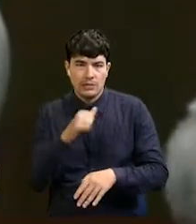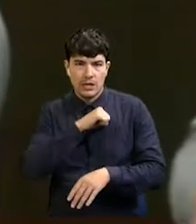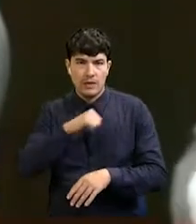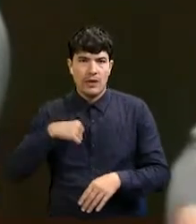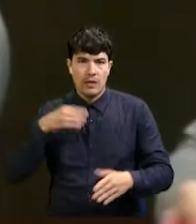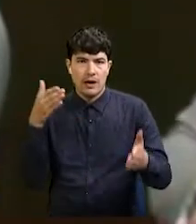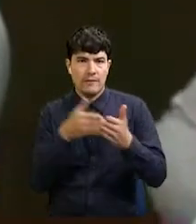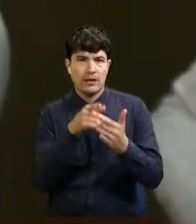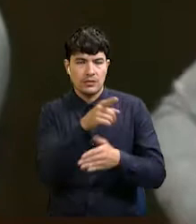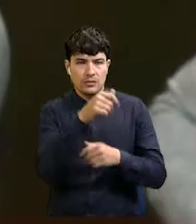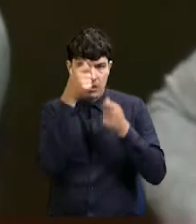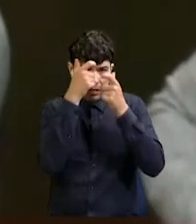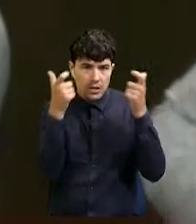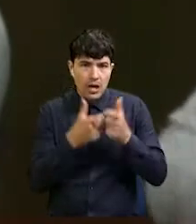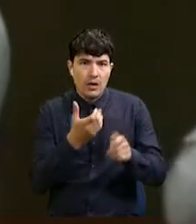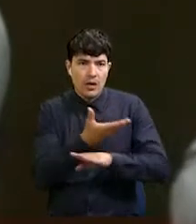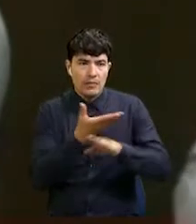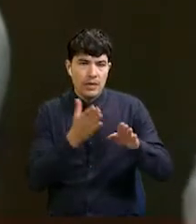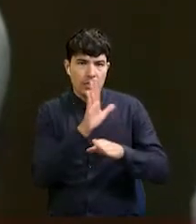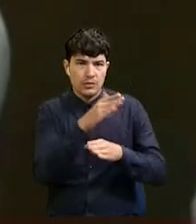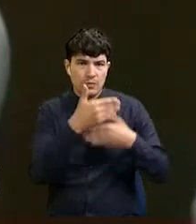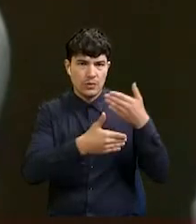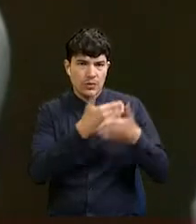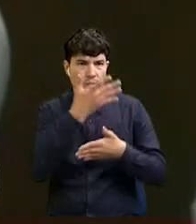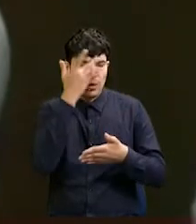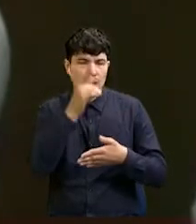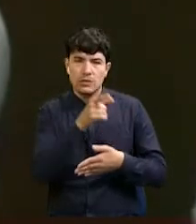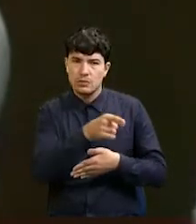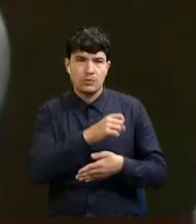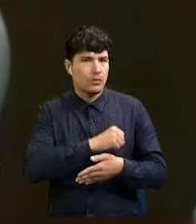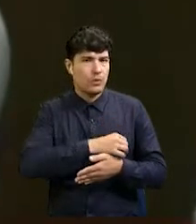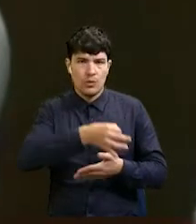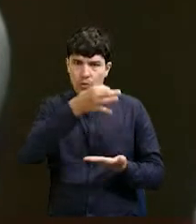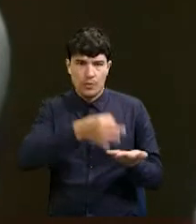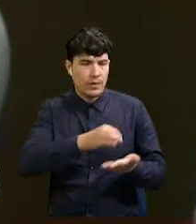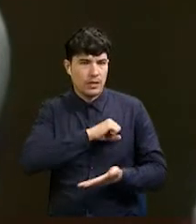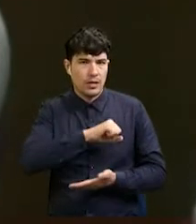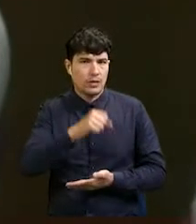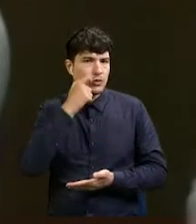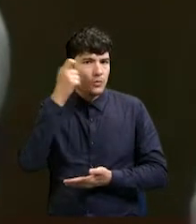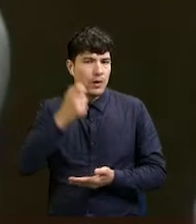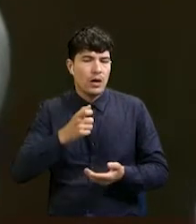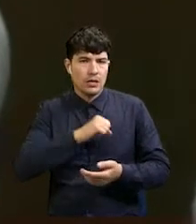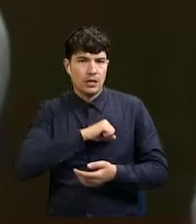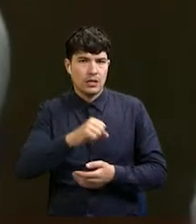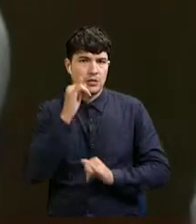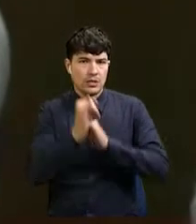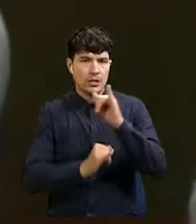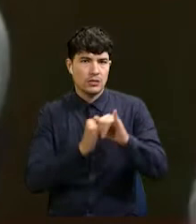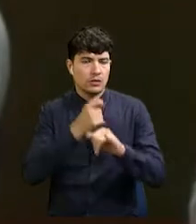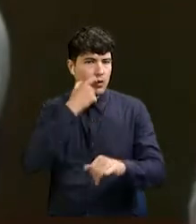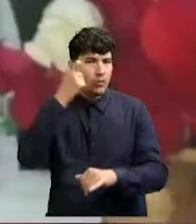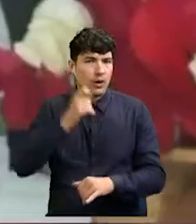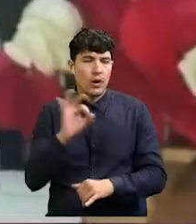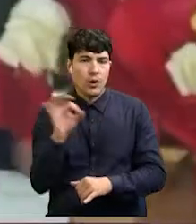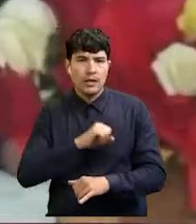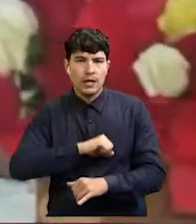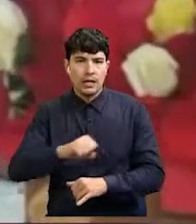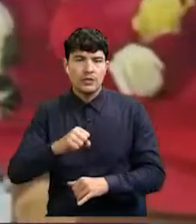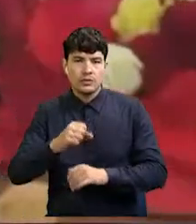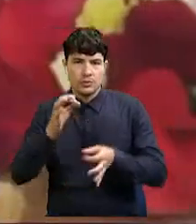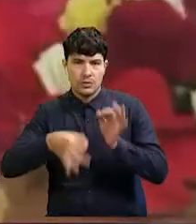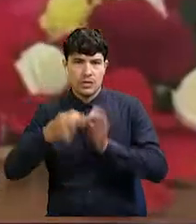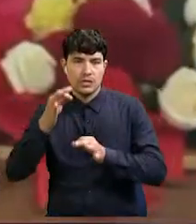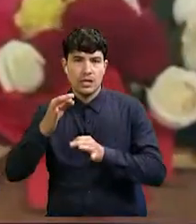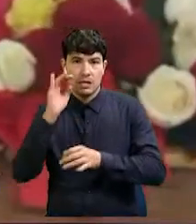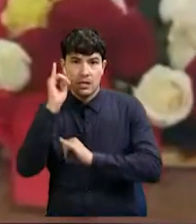del Estado en materia de reclamaciones por violaciones de los derechos humanos, al derecho internacional humanitario o al derecho penal internacional. En las últimas